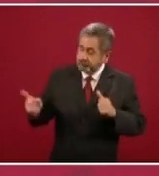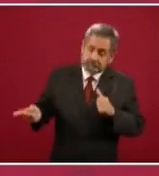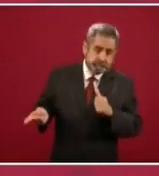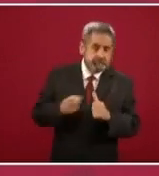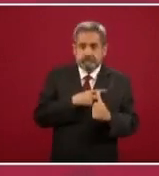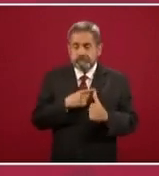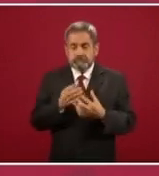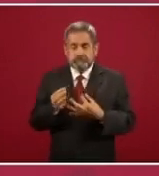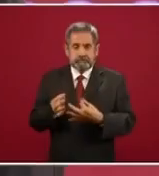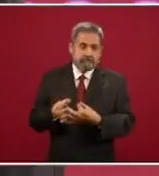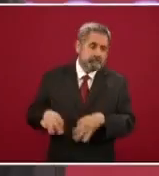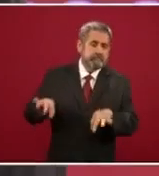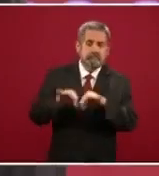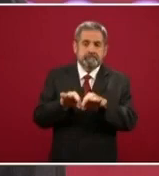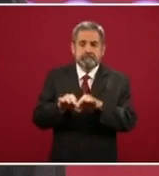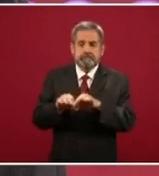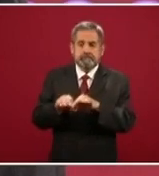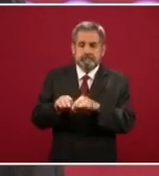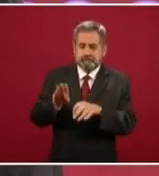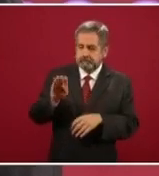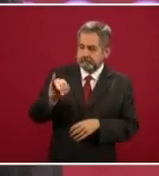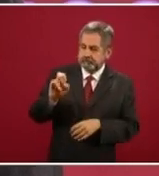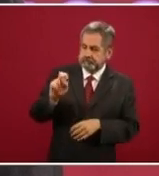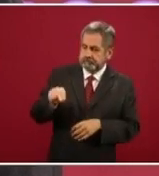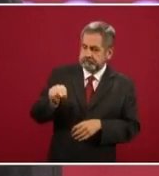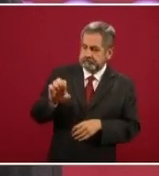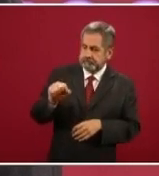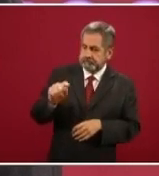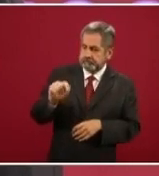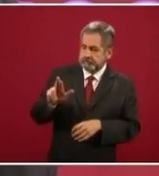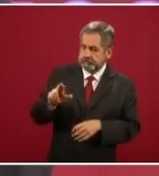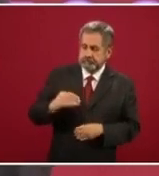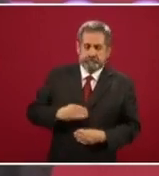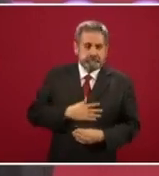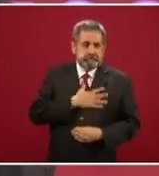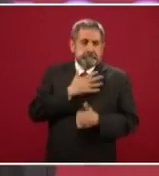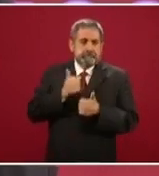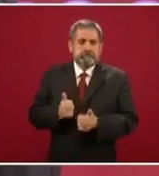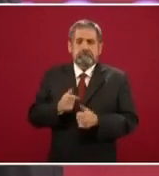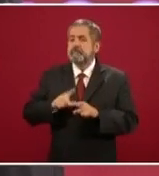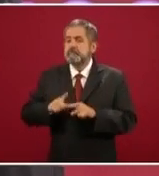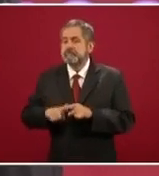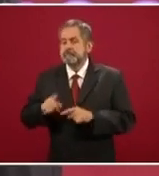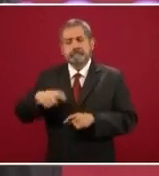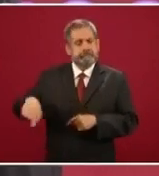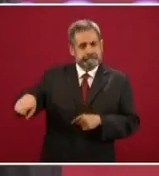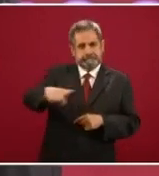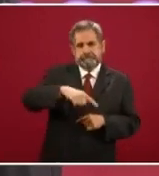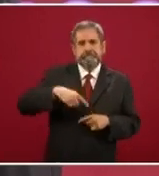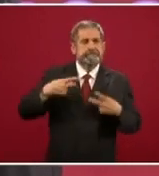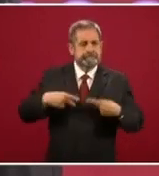importante es el bienestar del pueblo, es lo más importante.